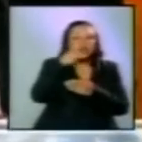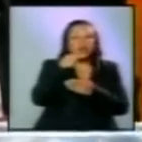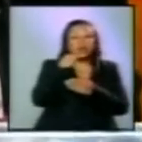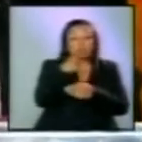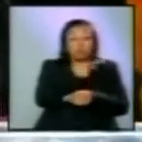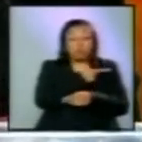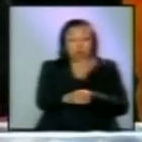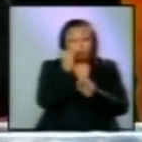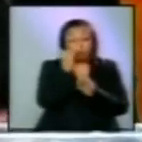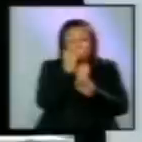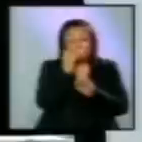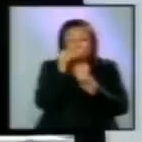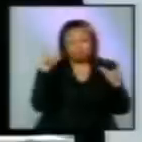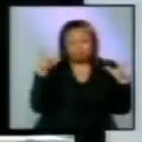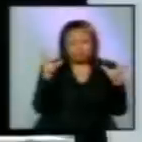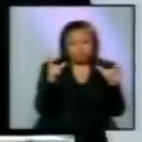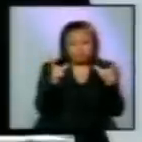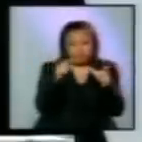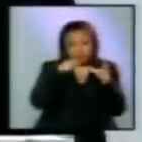los niveles de pobreza en México?